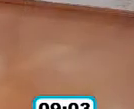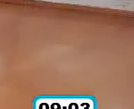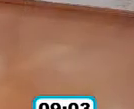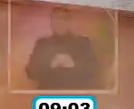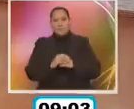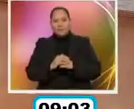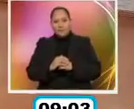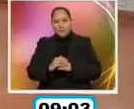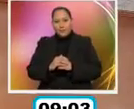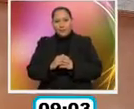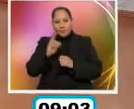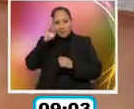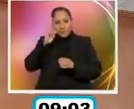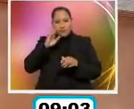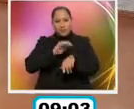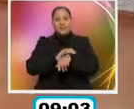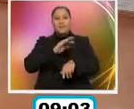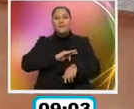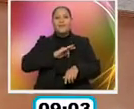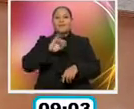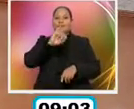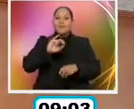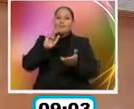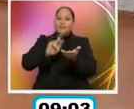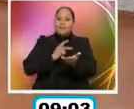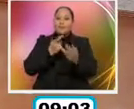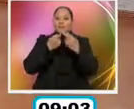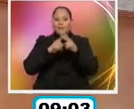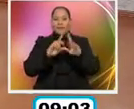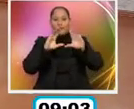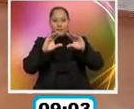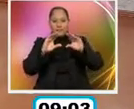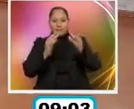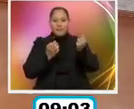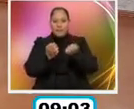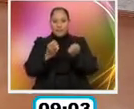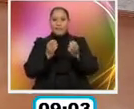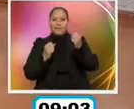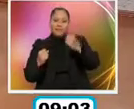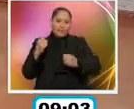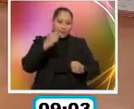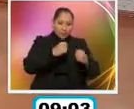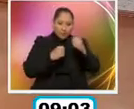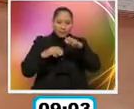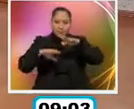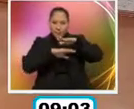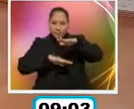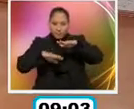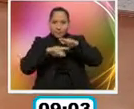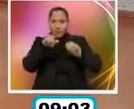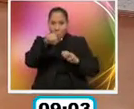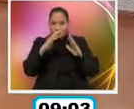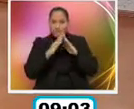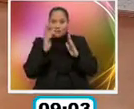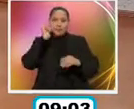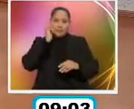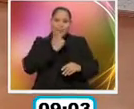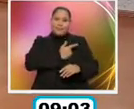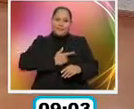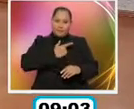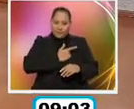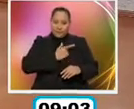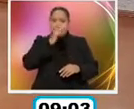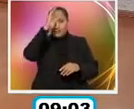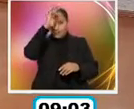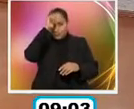Hola, ¿qué tal amigos? Feliz jueves. Estamos aquí otra vez empezando otra rutina de box muy básica que ahí en casita espero que les gusten.